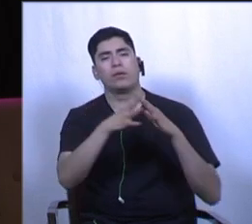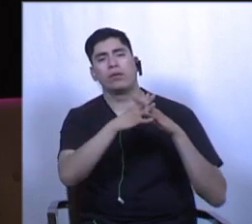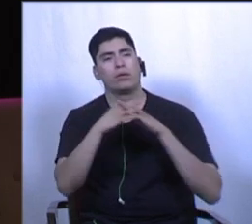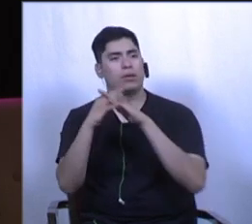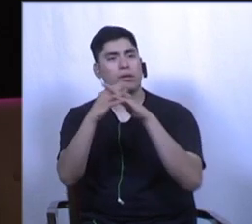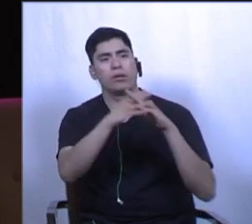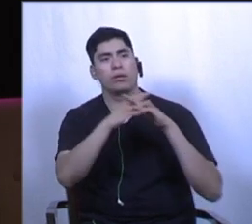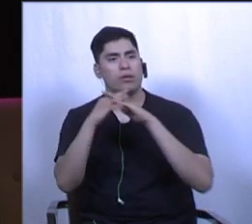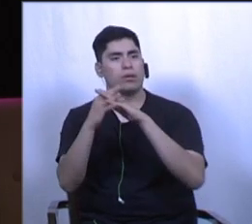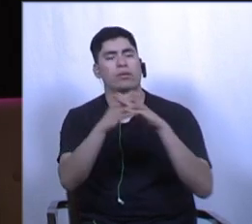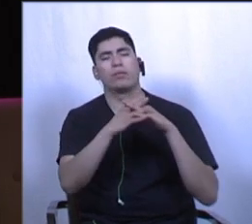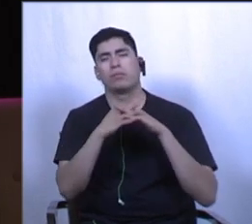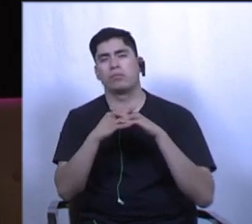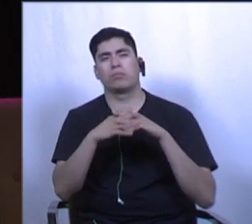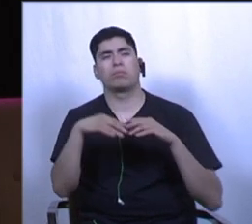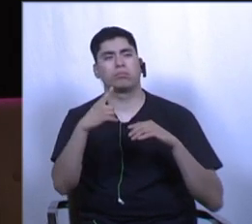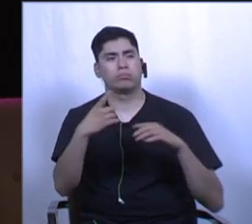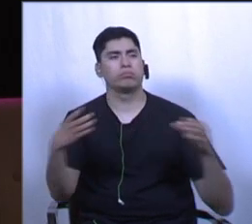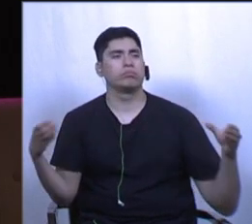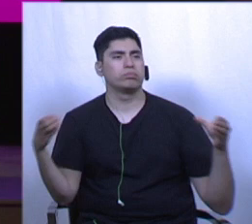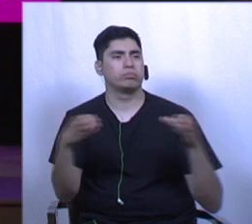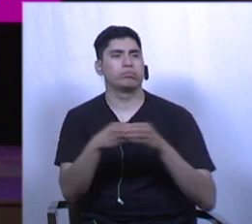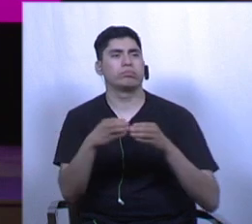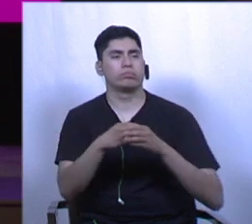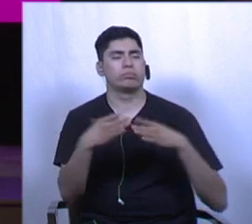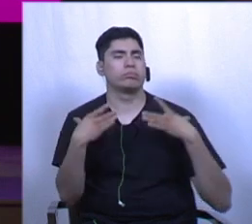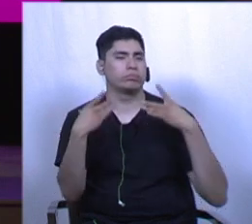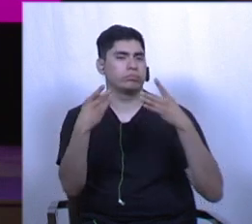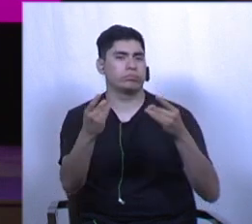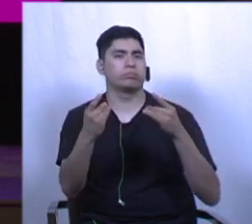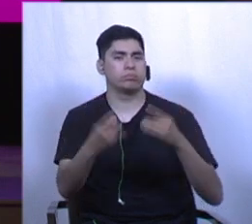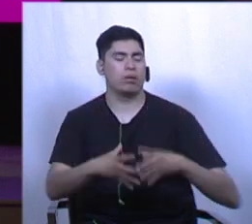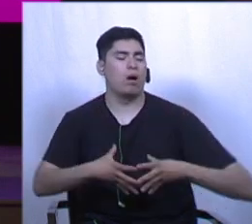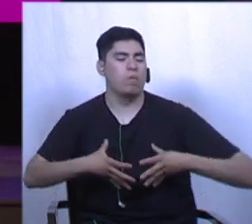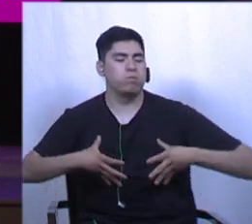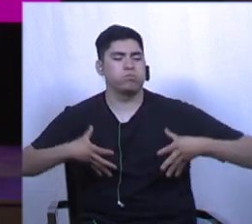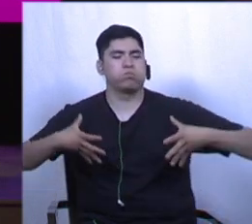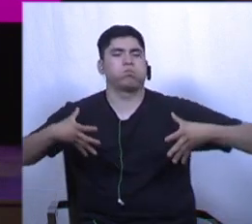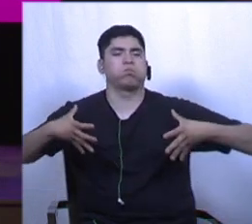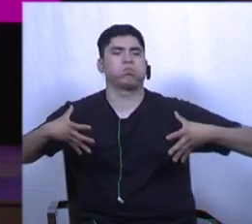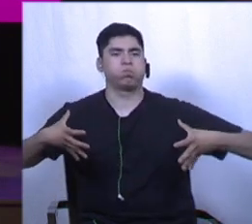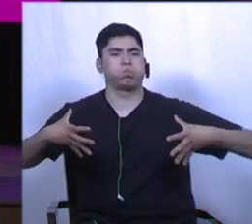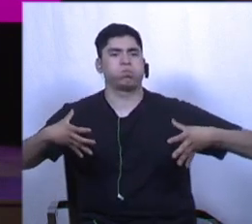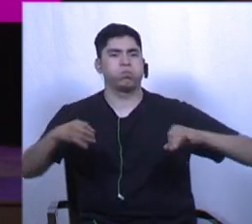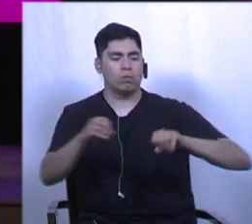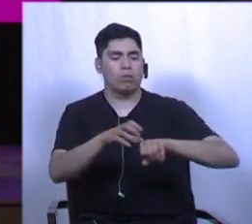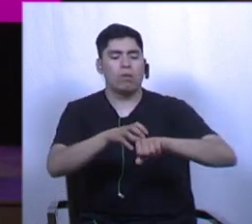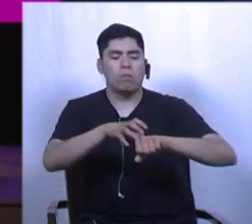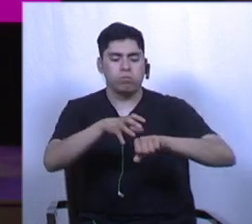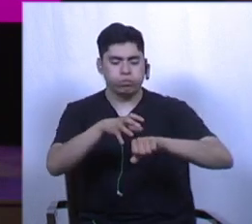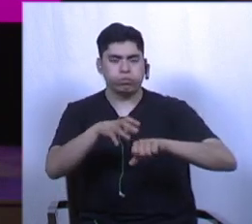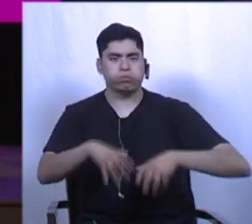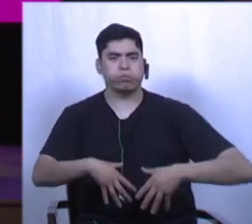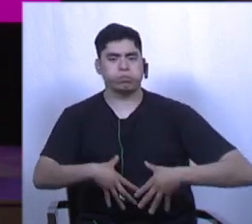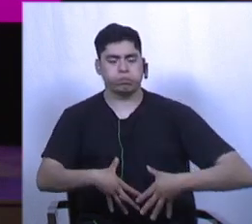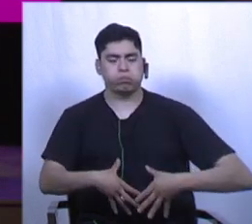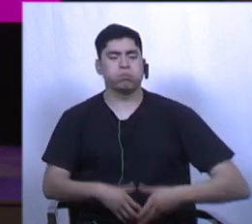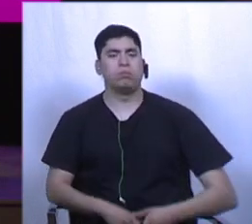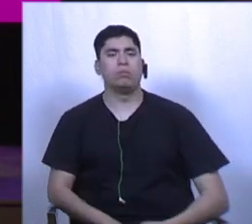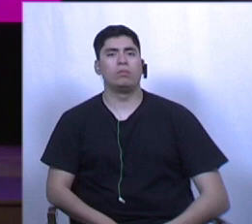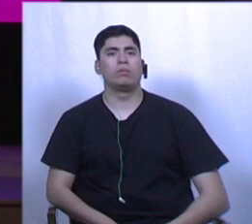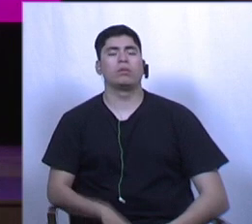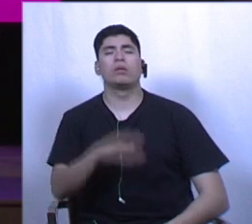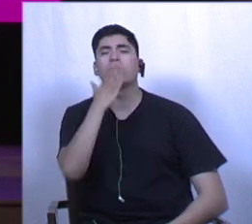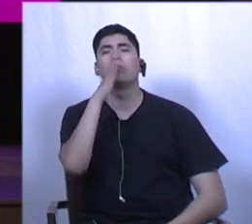los microorganismos a una variedad de afecciones de salud, como la obesidad y la enfermedad inflamatoria intestinal. Ha mejorado